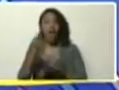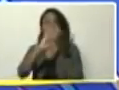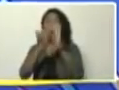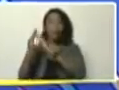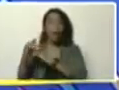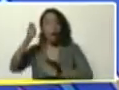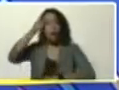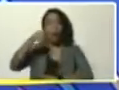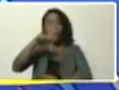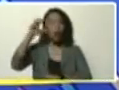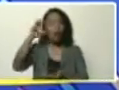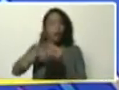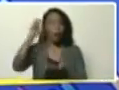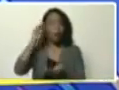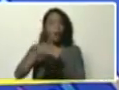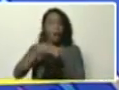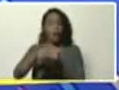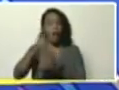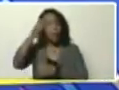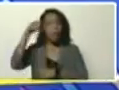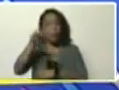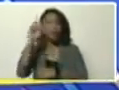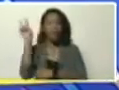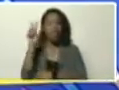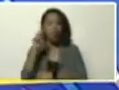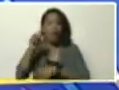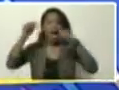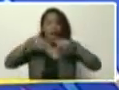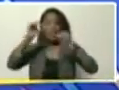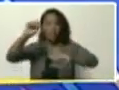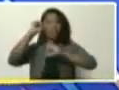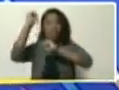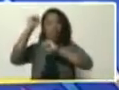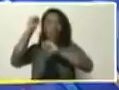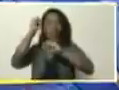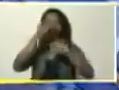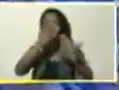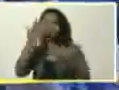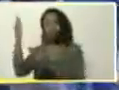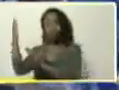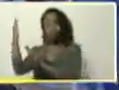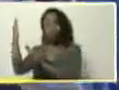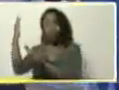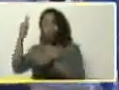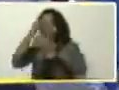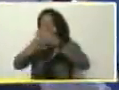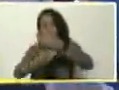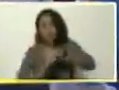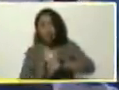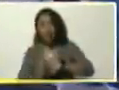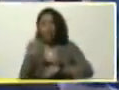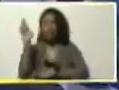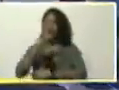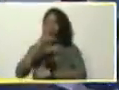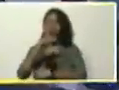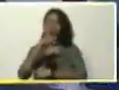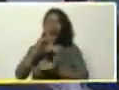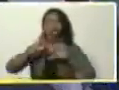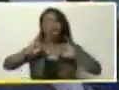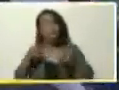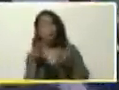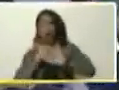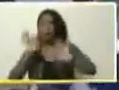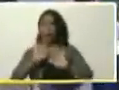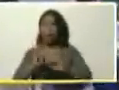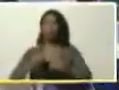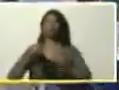de Miranda, al pueblo de Venezuela. Esta victoria es la victoria de los humildes, de los que nunca se cansan, de los